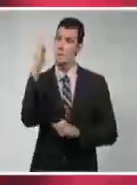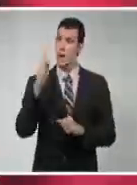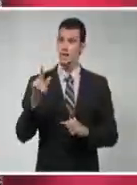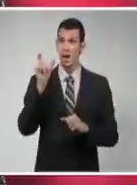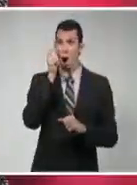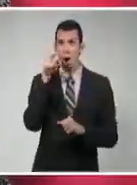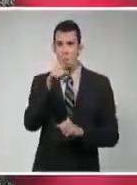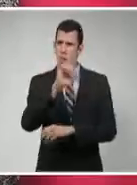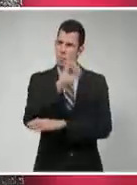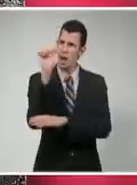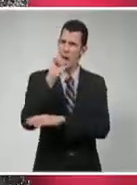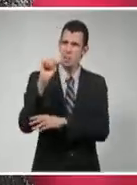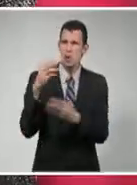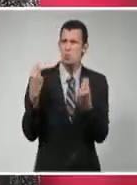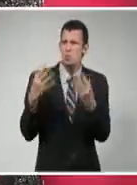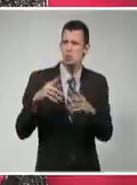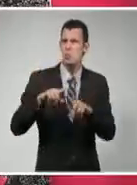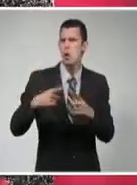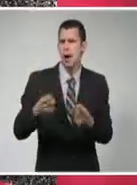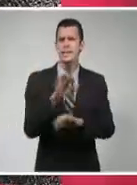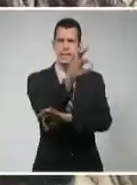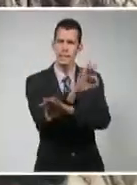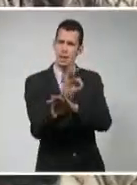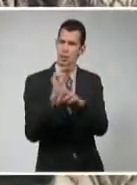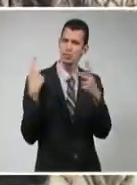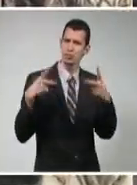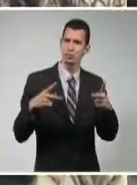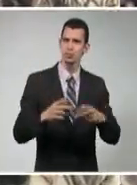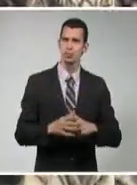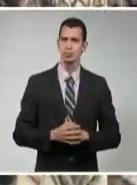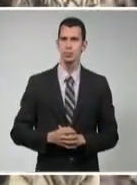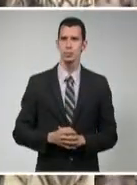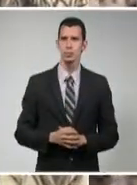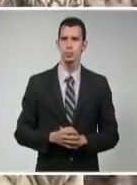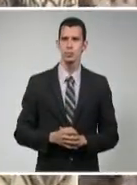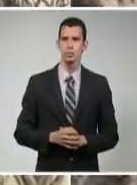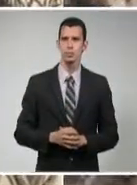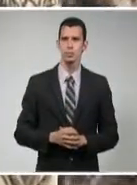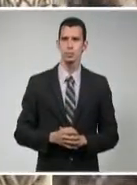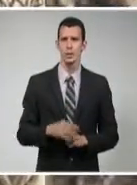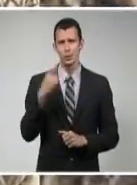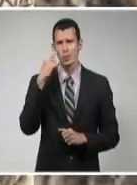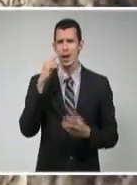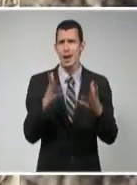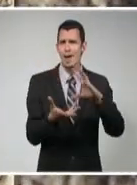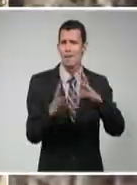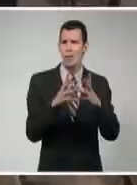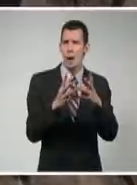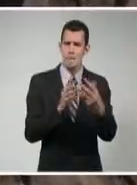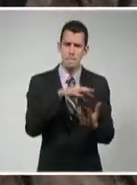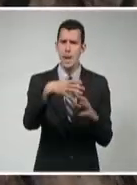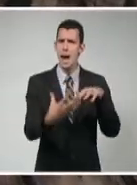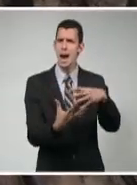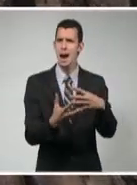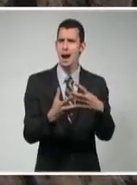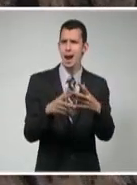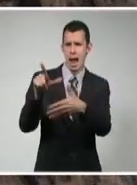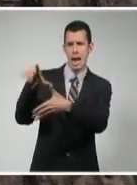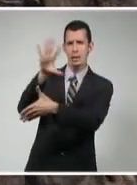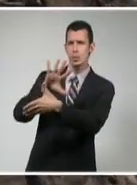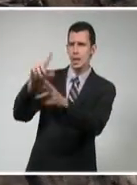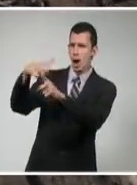Martínez Pedro, creador del logo del UNIAC, el artista donde confluyen lo amerindio, lo africano y lo occidental, así como lo